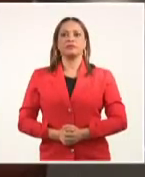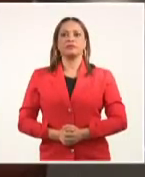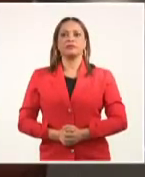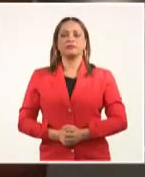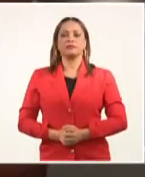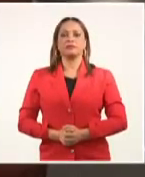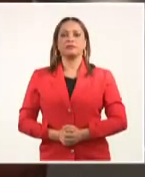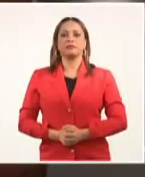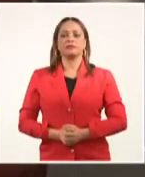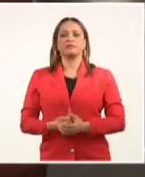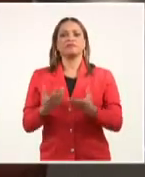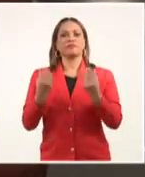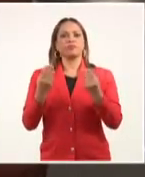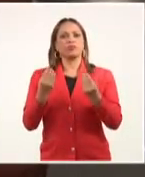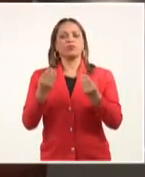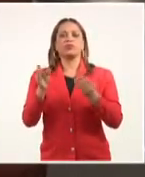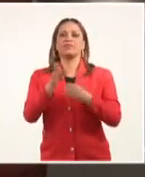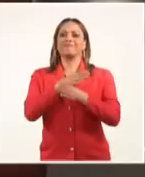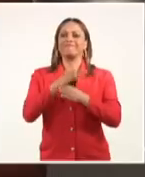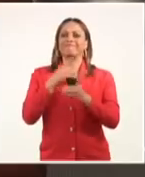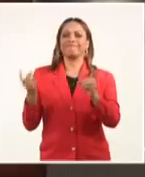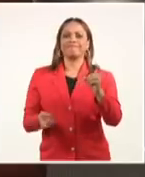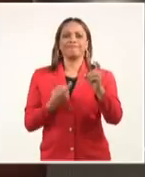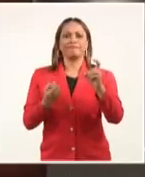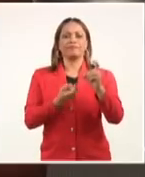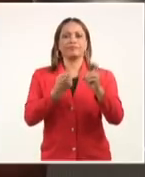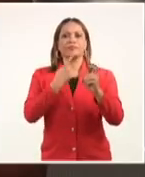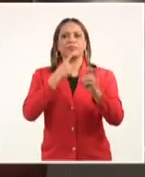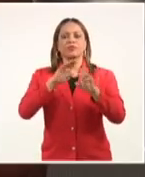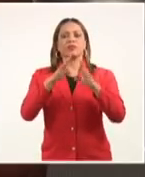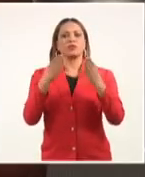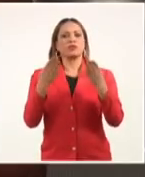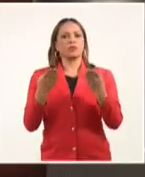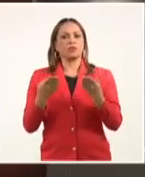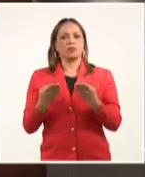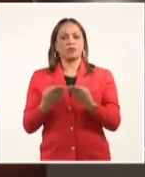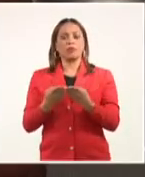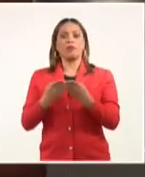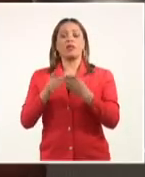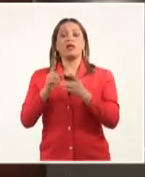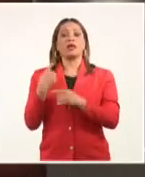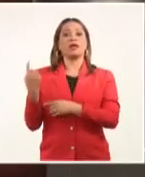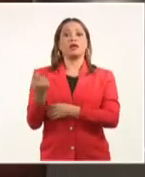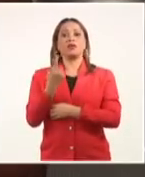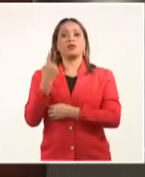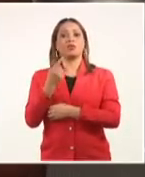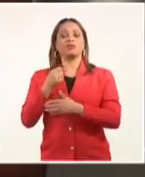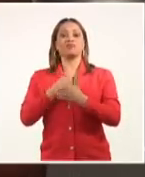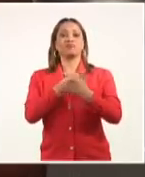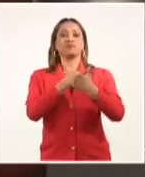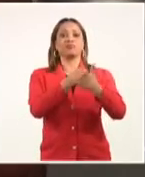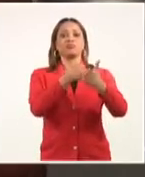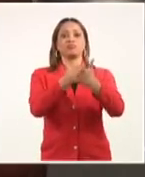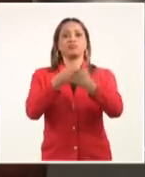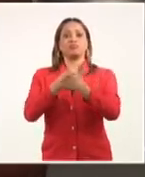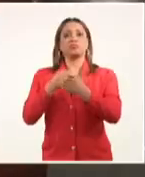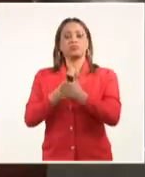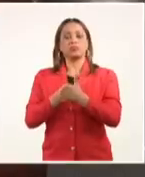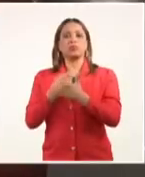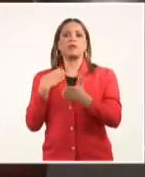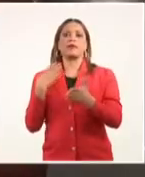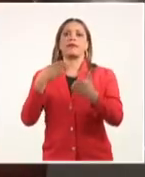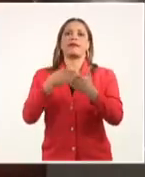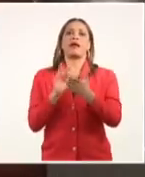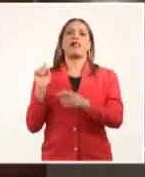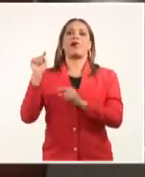Muchos han sido los retos y desafíos que hemos tenido que enfrentar para llegar hasta